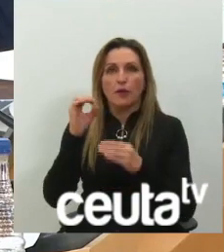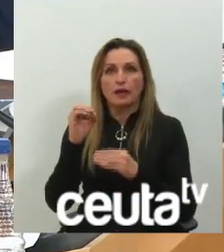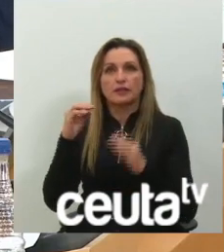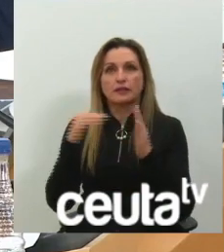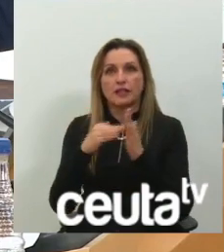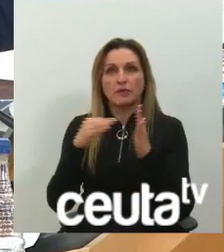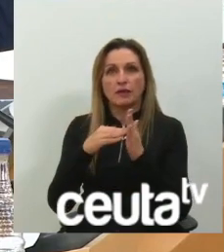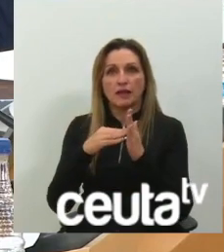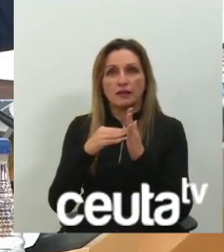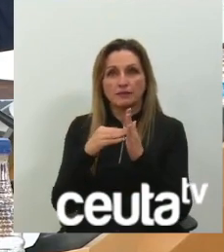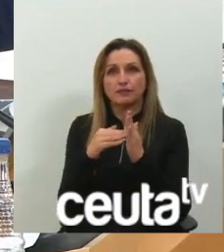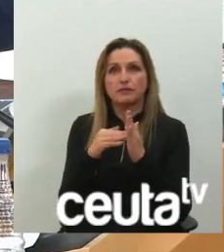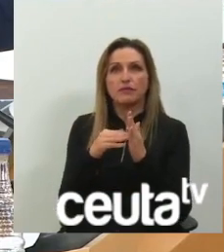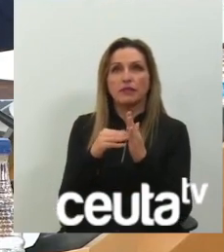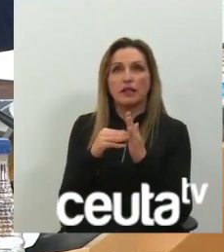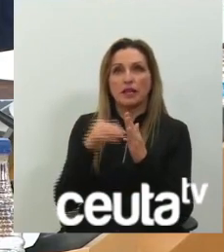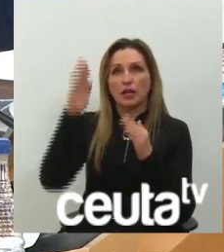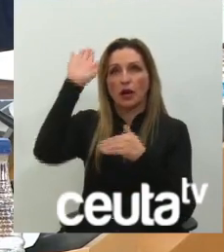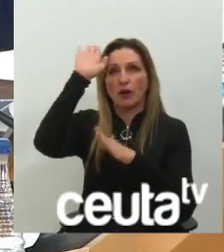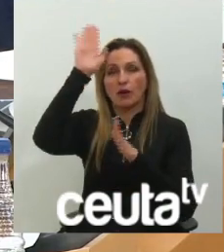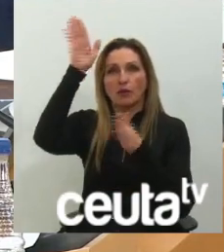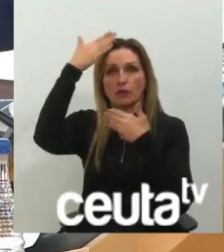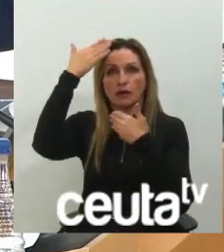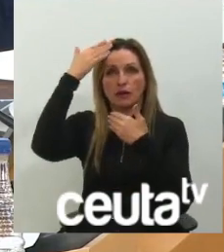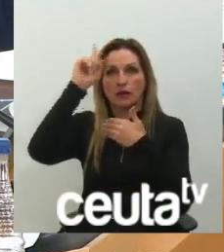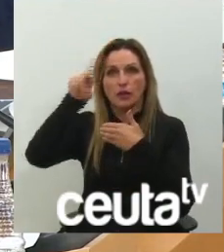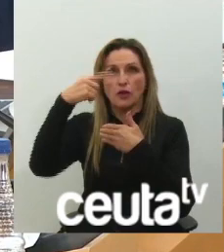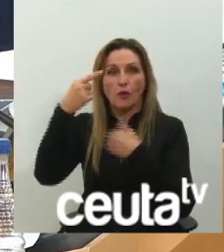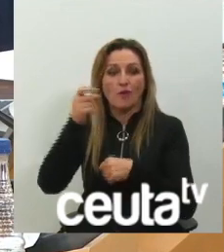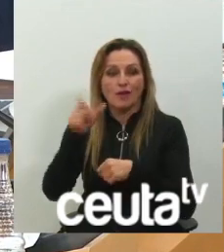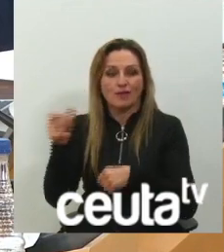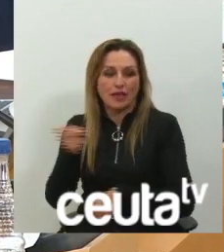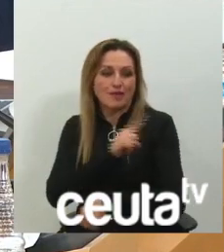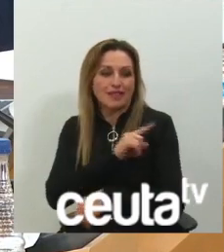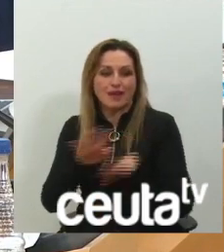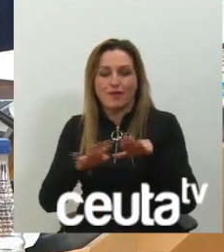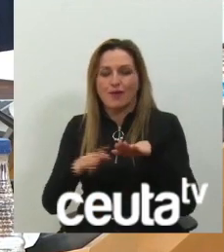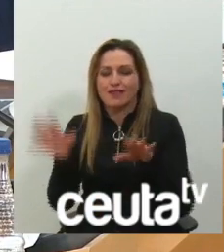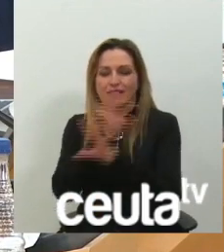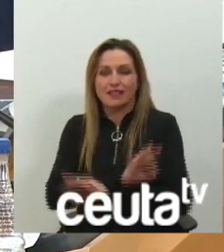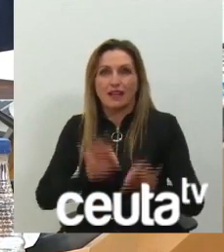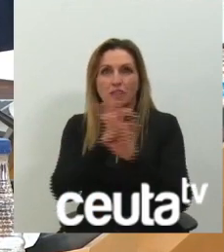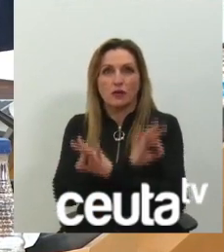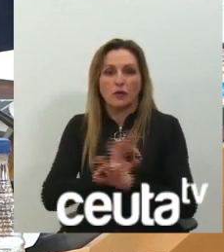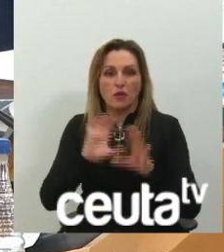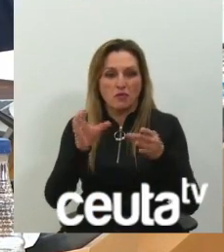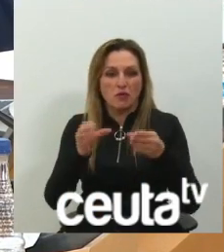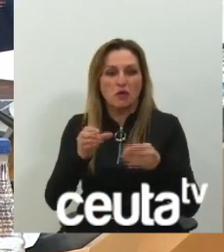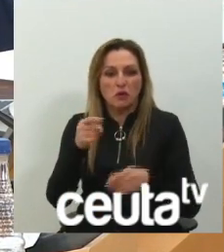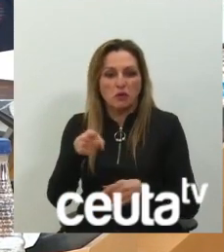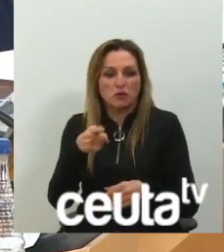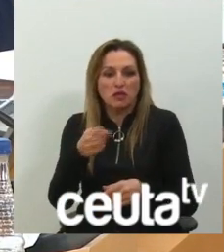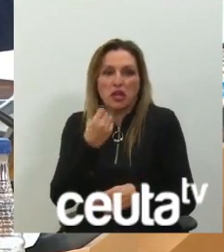no se movió ni un militar el primer día pues como ustedes tragan tragan y se llevan también con ellos propias de ustedes